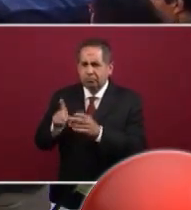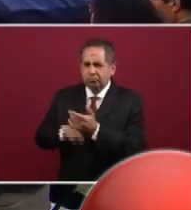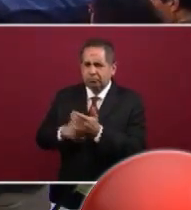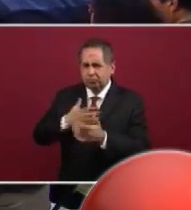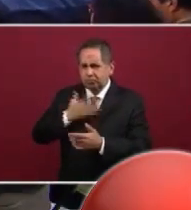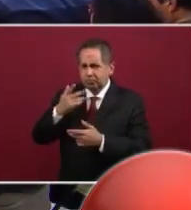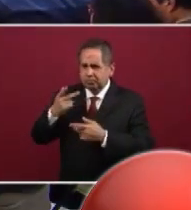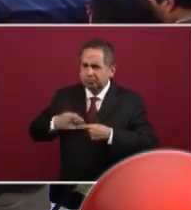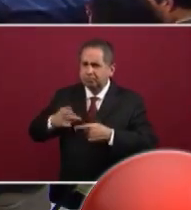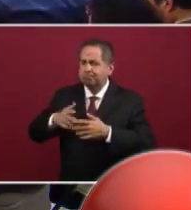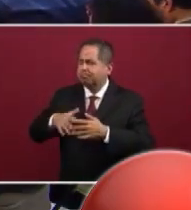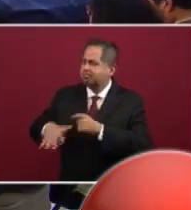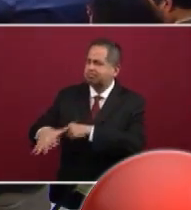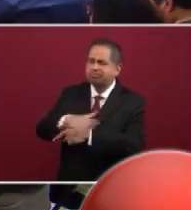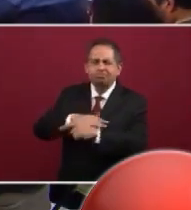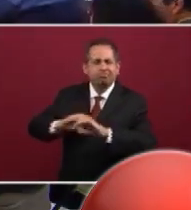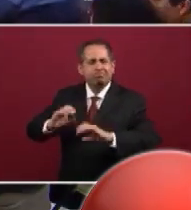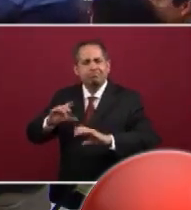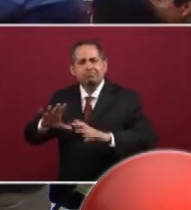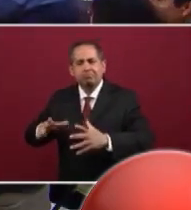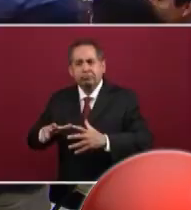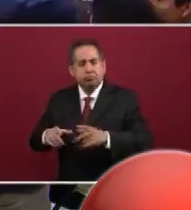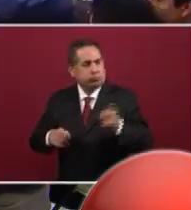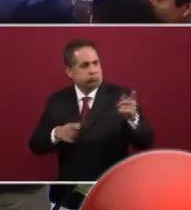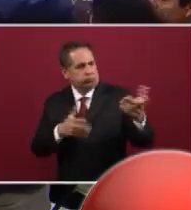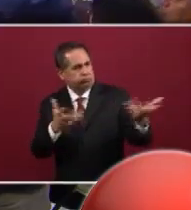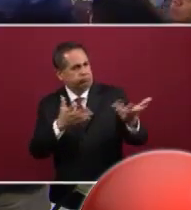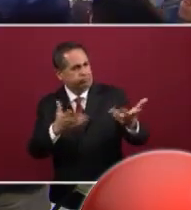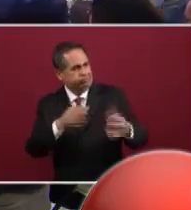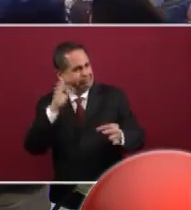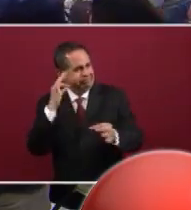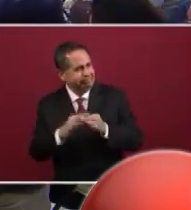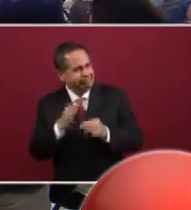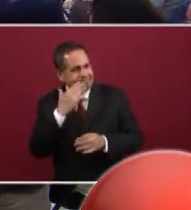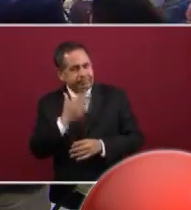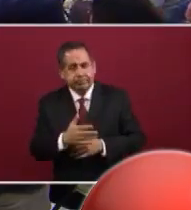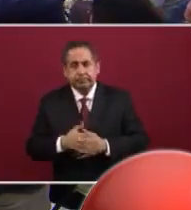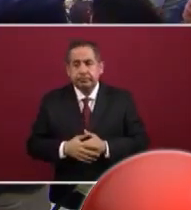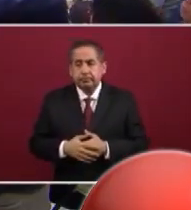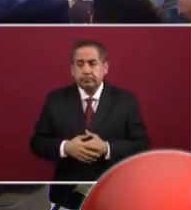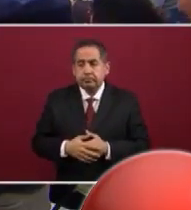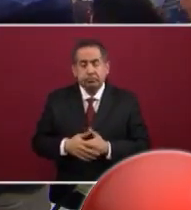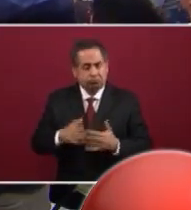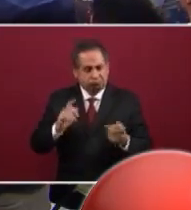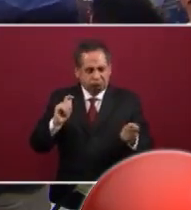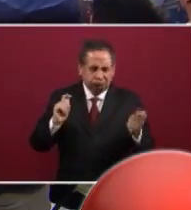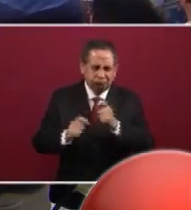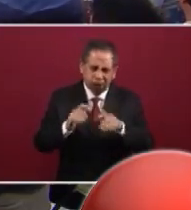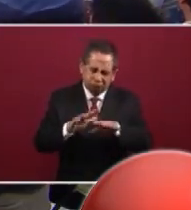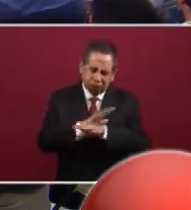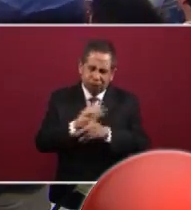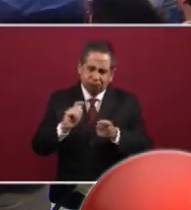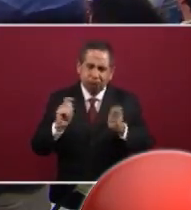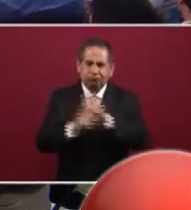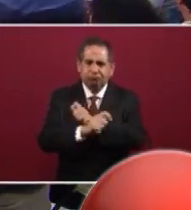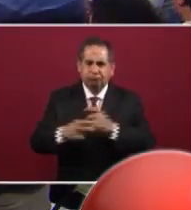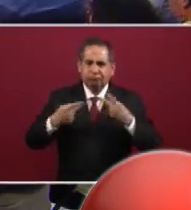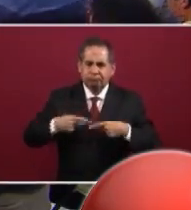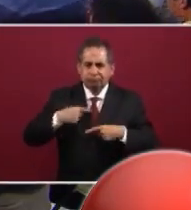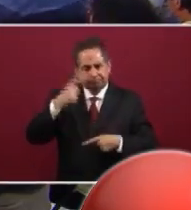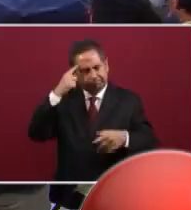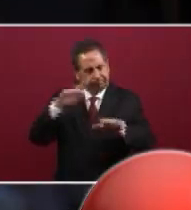nuestra gente, al barrio. Y usted lo está haciendo. La gran transformación es la transformación del hombre, señor